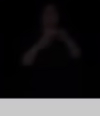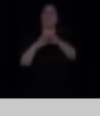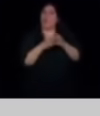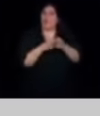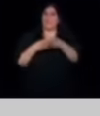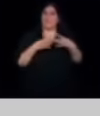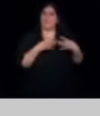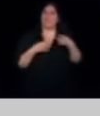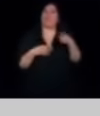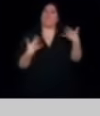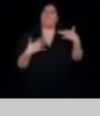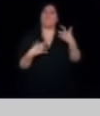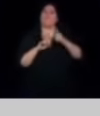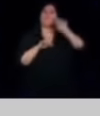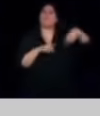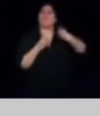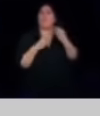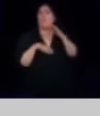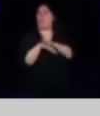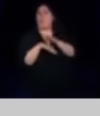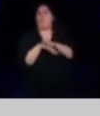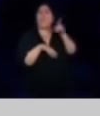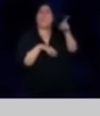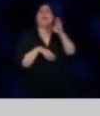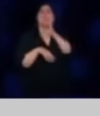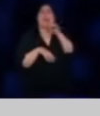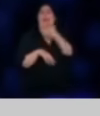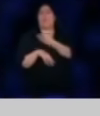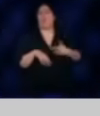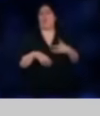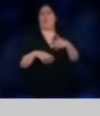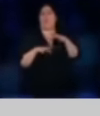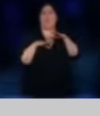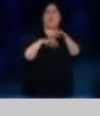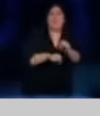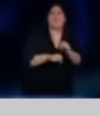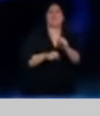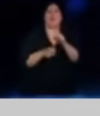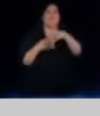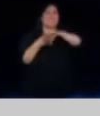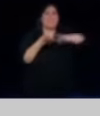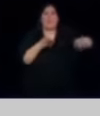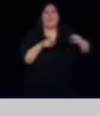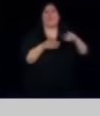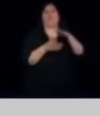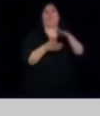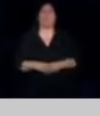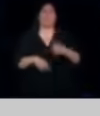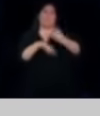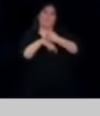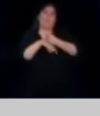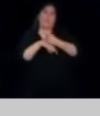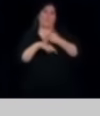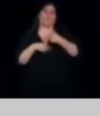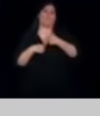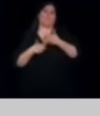manchada. Quien la pasó mal también durante un momento del debate fue el ministro de Economía, Sergio Sí. Massa. Claro, cualquiera que sea ministro de Economía